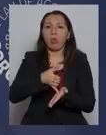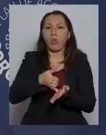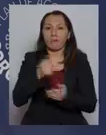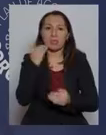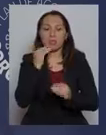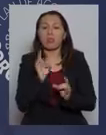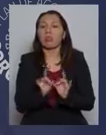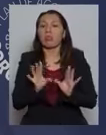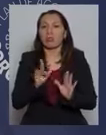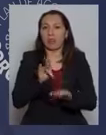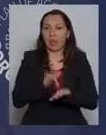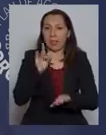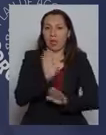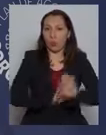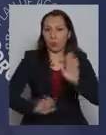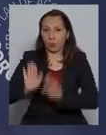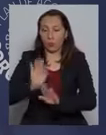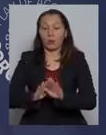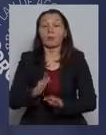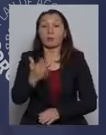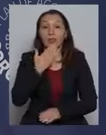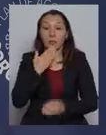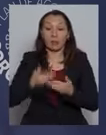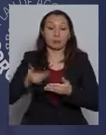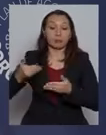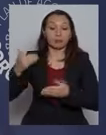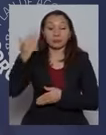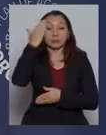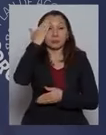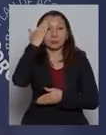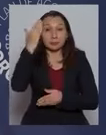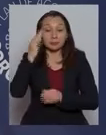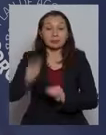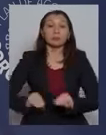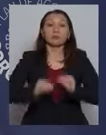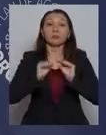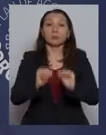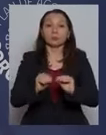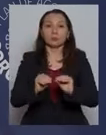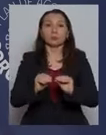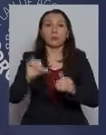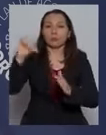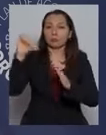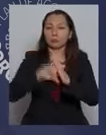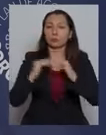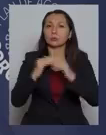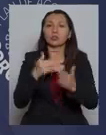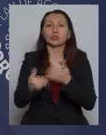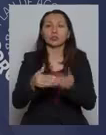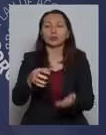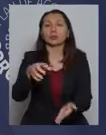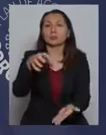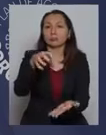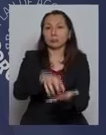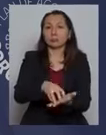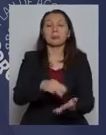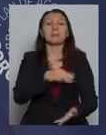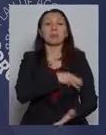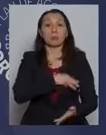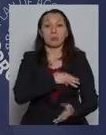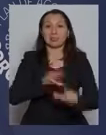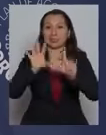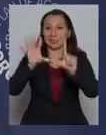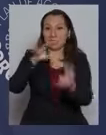vulnerabilidad. También hace unos días atrás se implementó una cuarentena en la región metropolitana, en